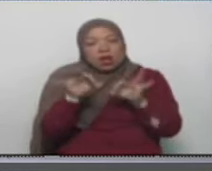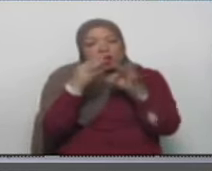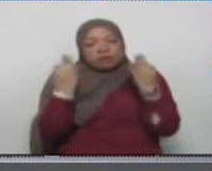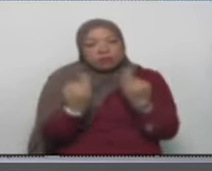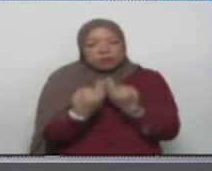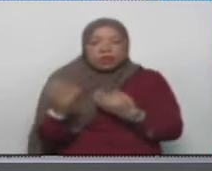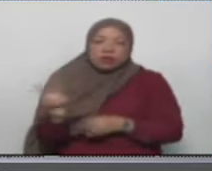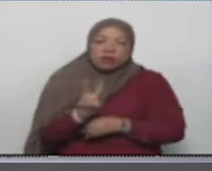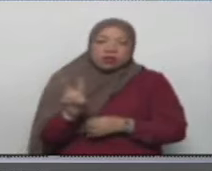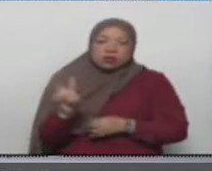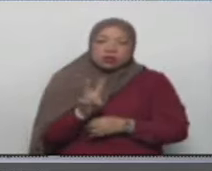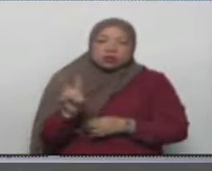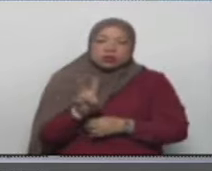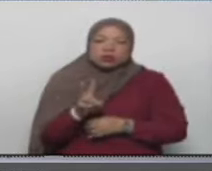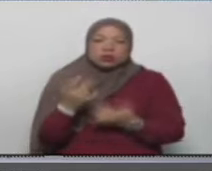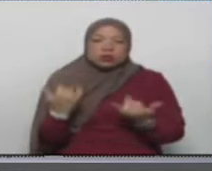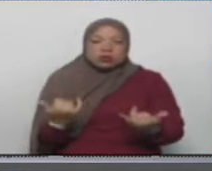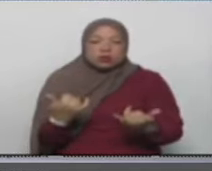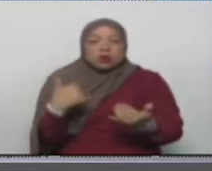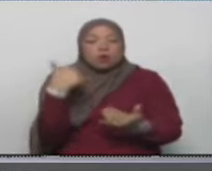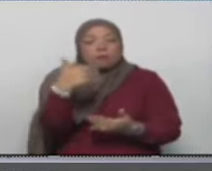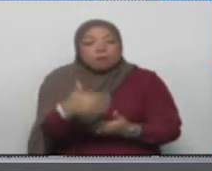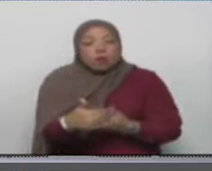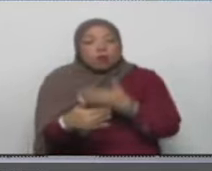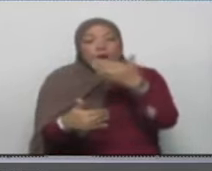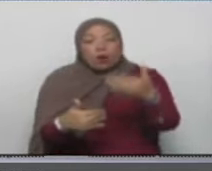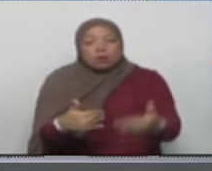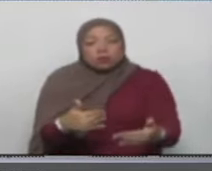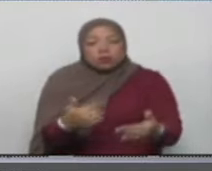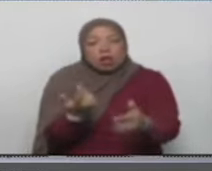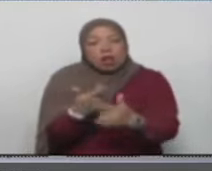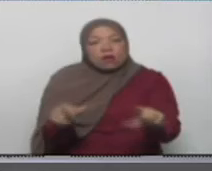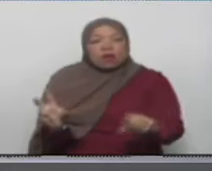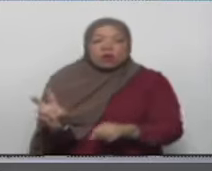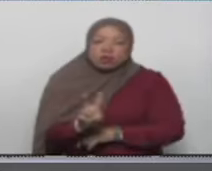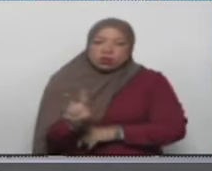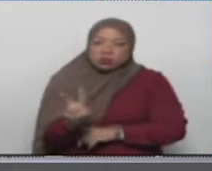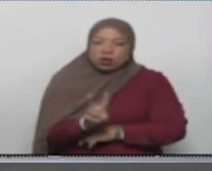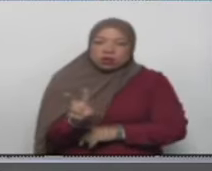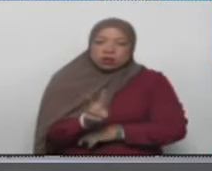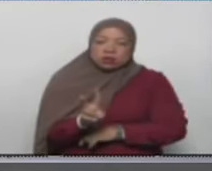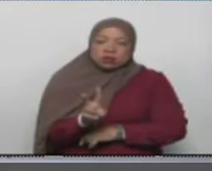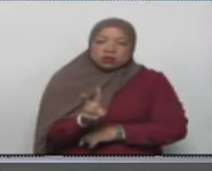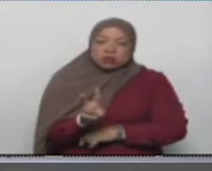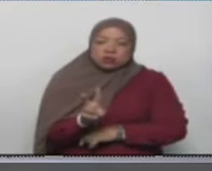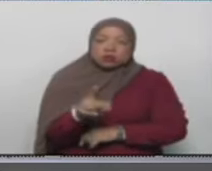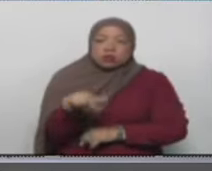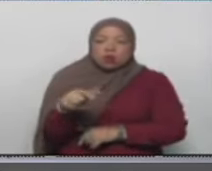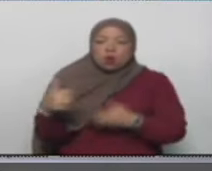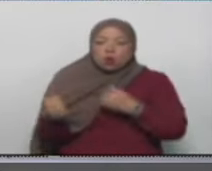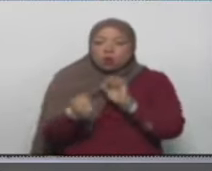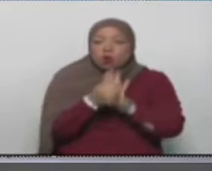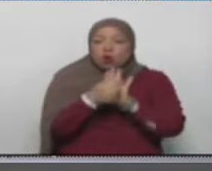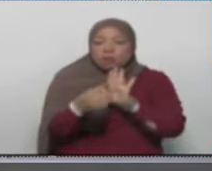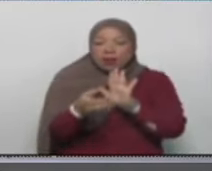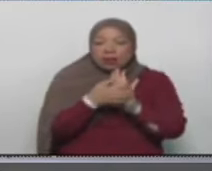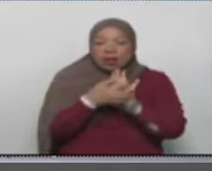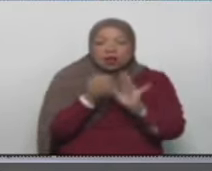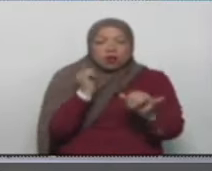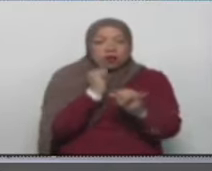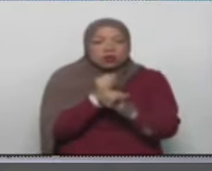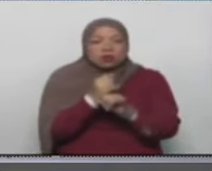venezolana. Así iremos paso a paso, liberando a Venezuela del golpe de Estado